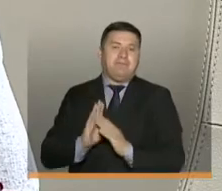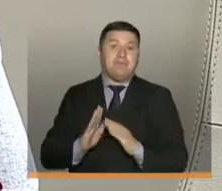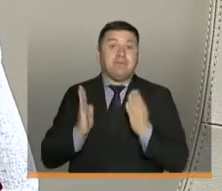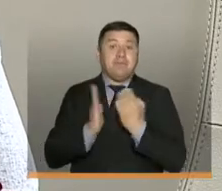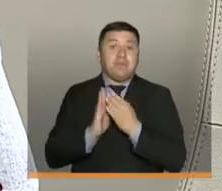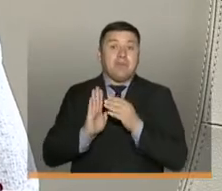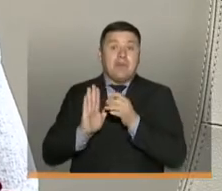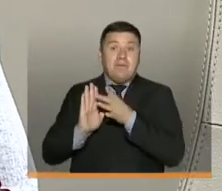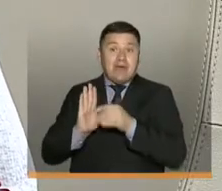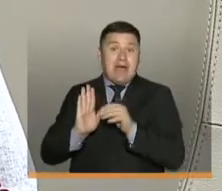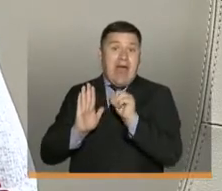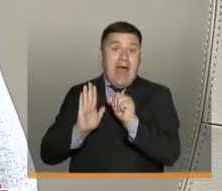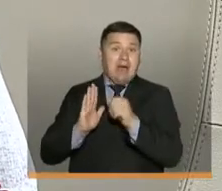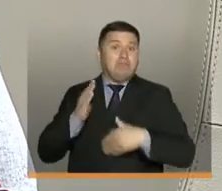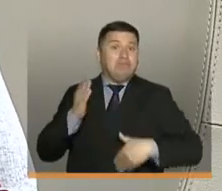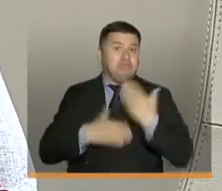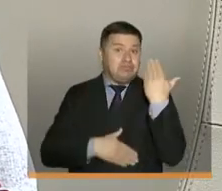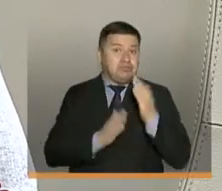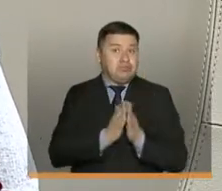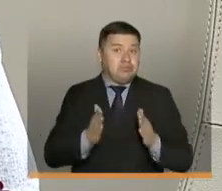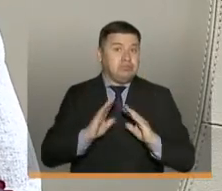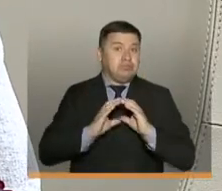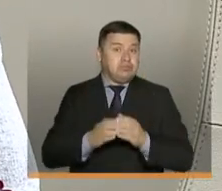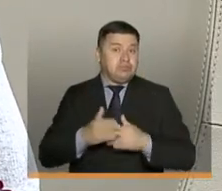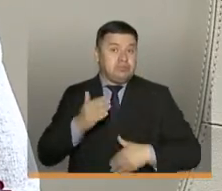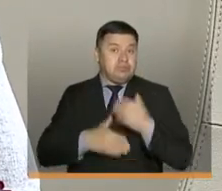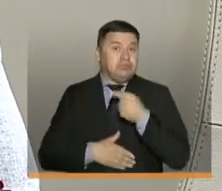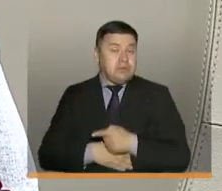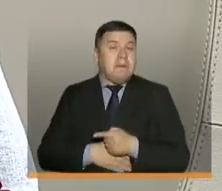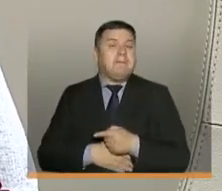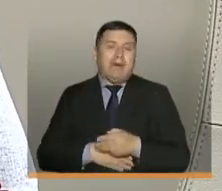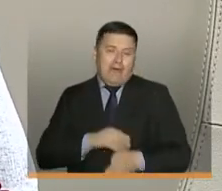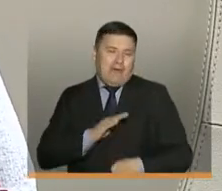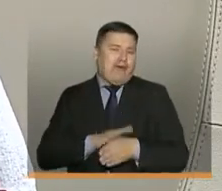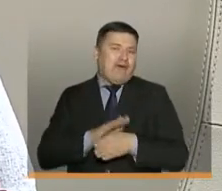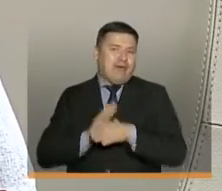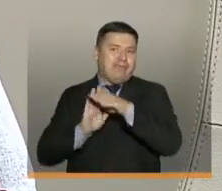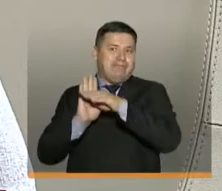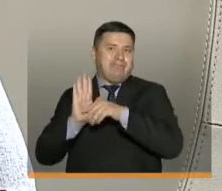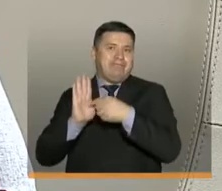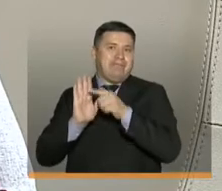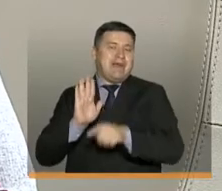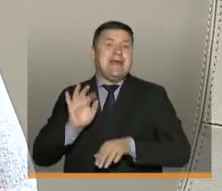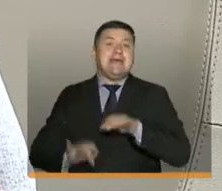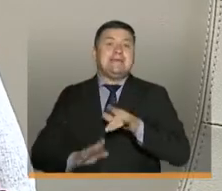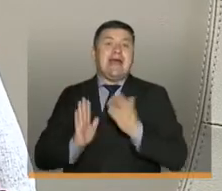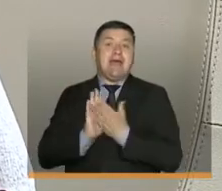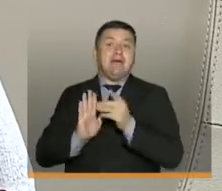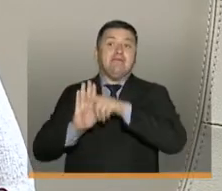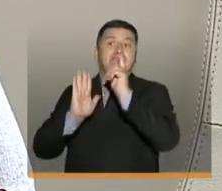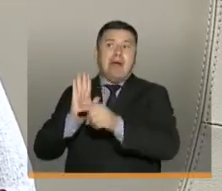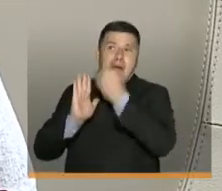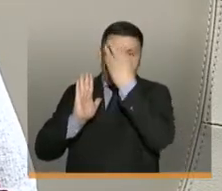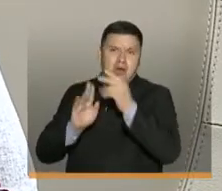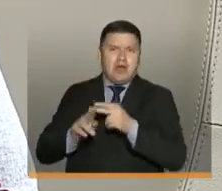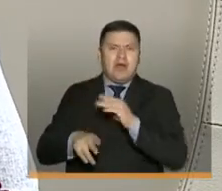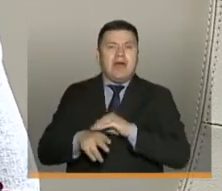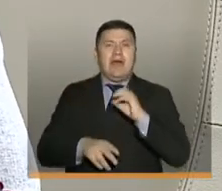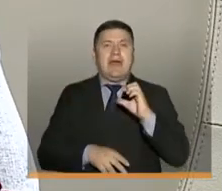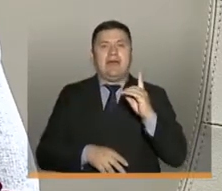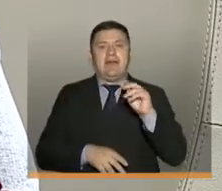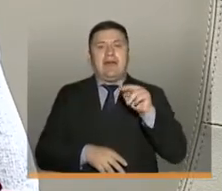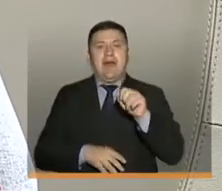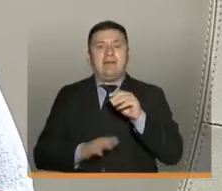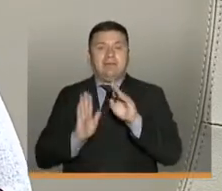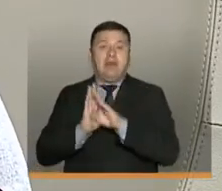colegios de calendario A, que ya reiniciaron su ciclo académico, obviamente siguen todas las directrices de la Secretaría de Educación, de la doctora Edna, en la cual siguen